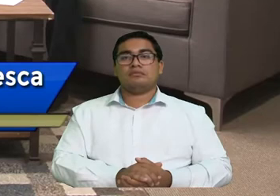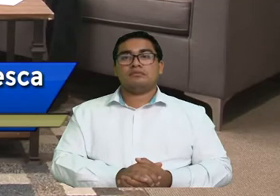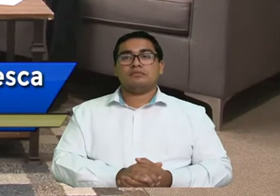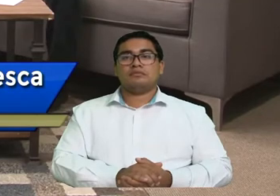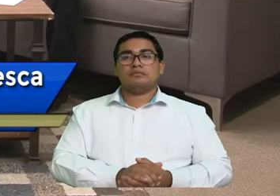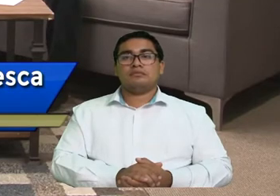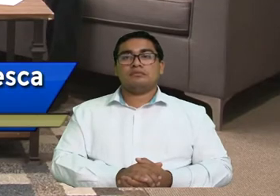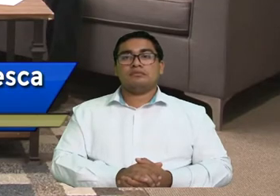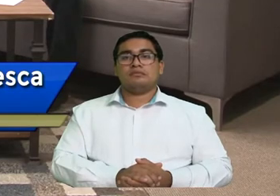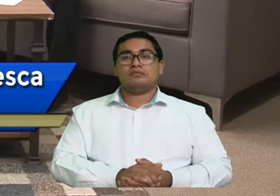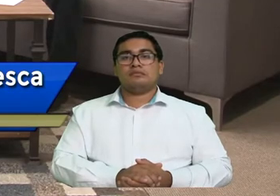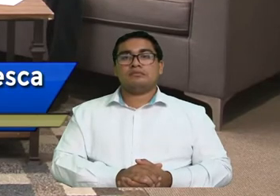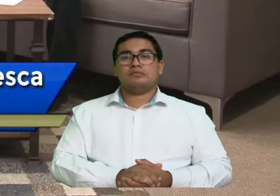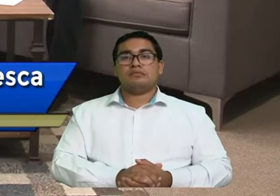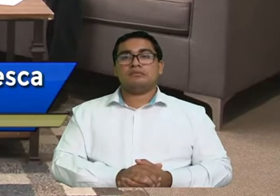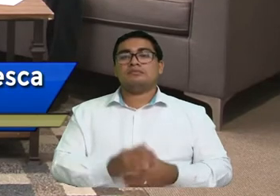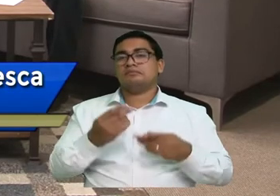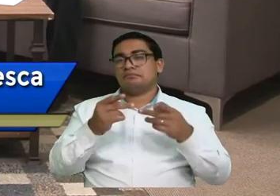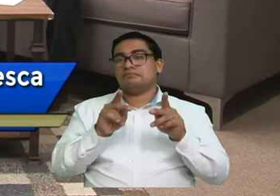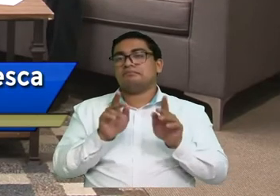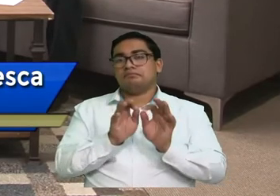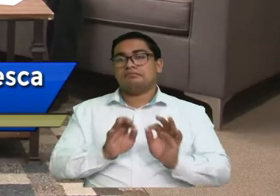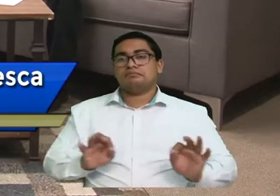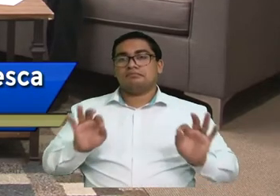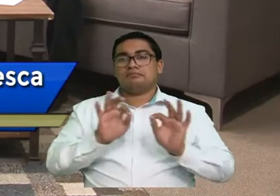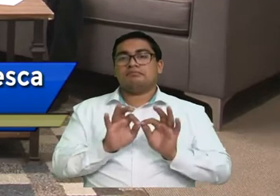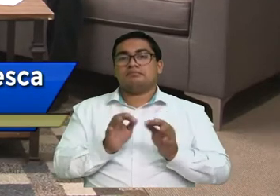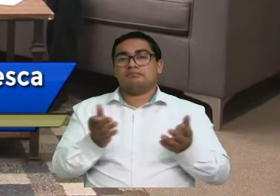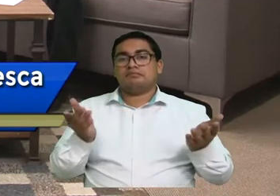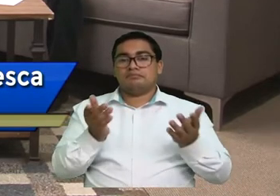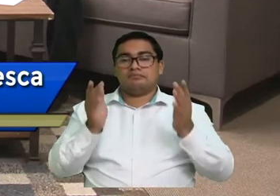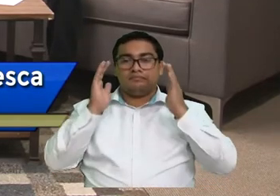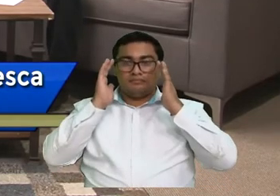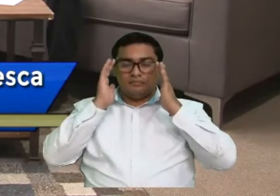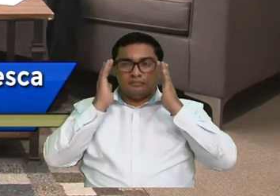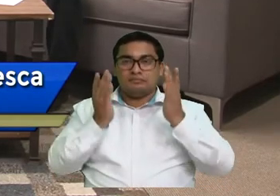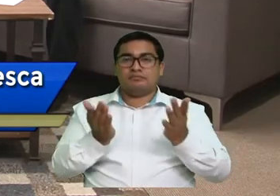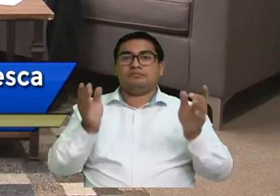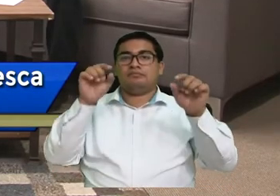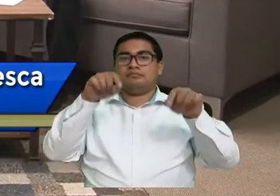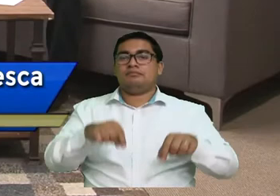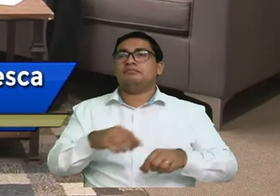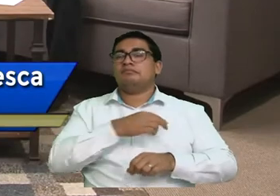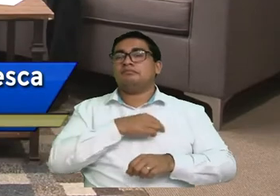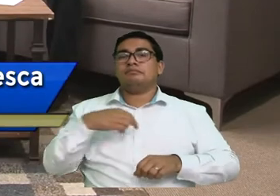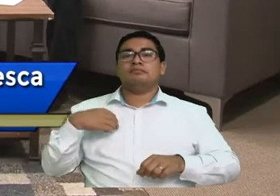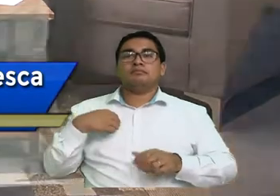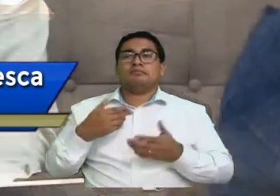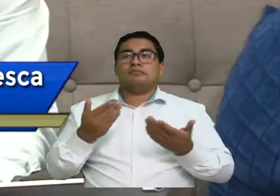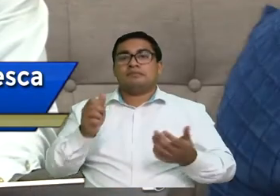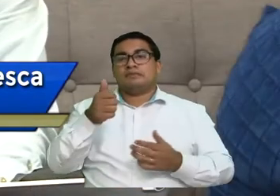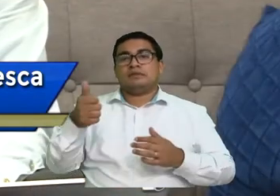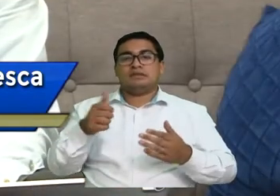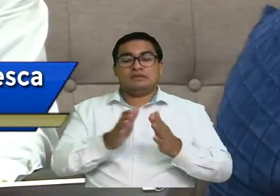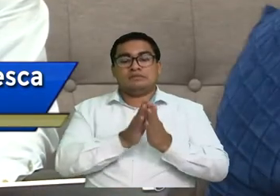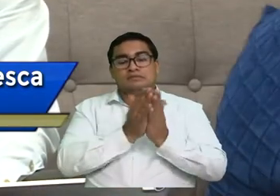Claro. Pero además de eso, hasta ahora hemos hecho 6 cartillas